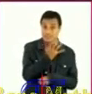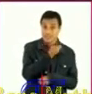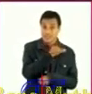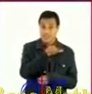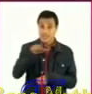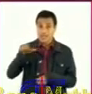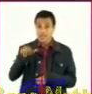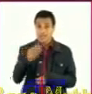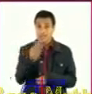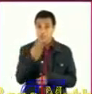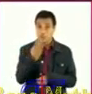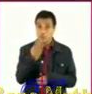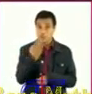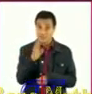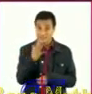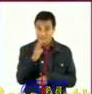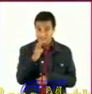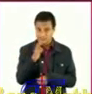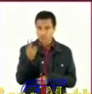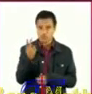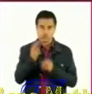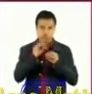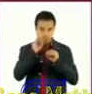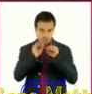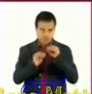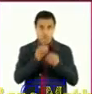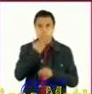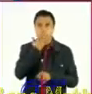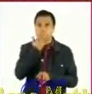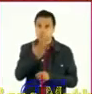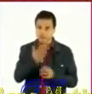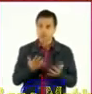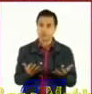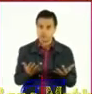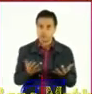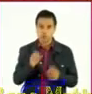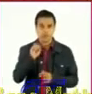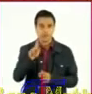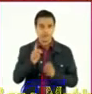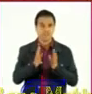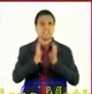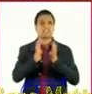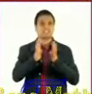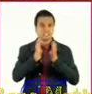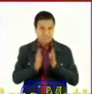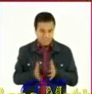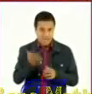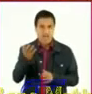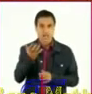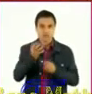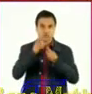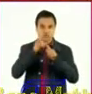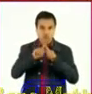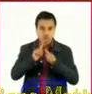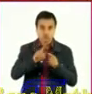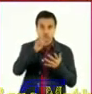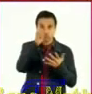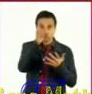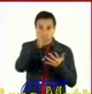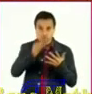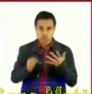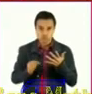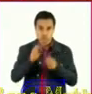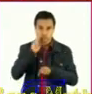filtrada como el sistema de retorno. Vamos muy bien, Gabriel. Ya tenemos las acciones y los